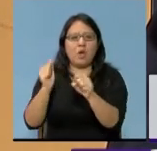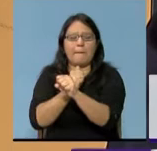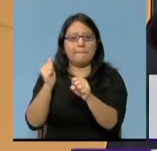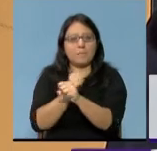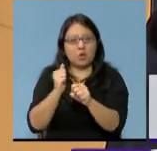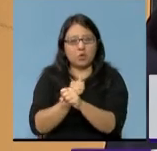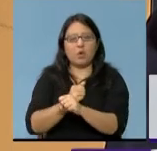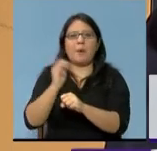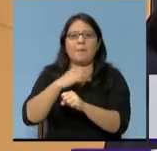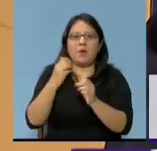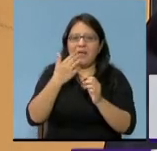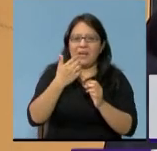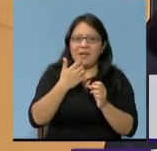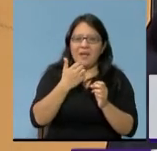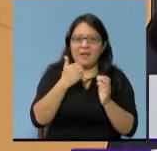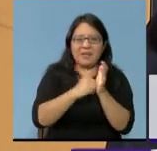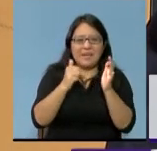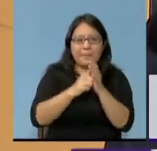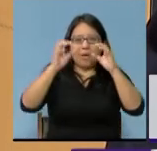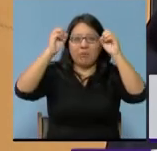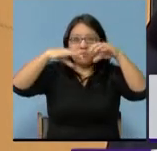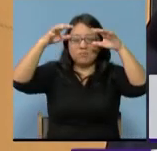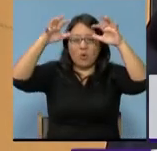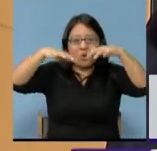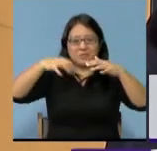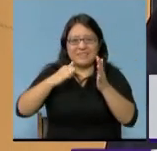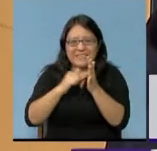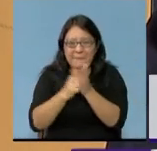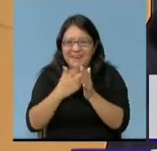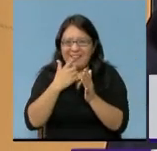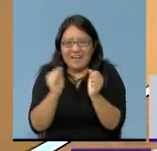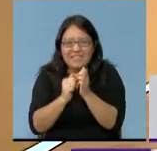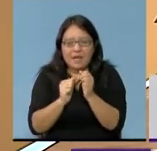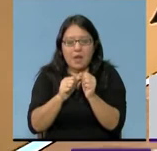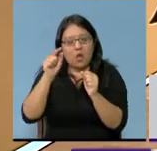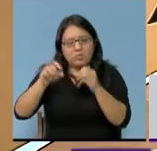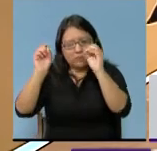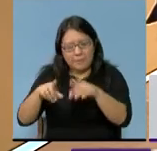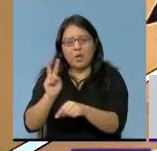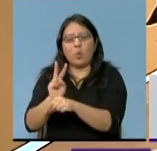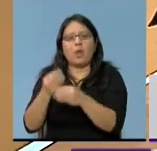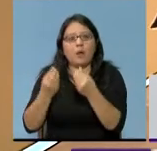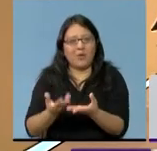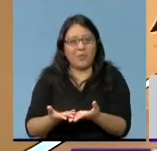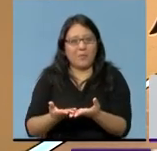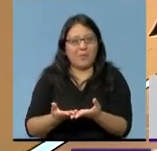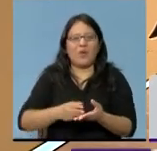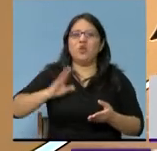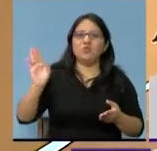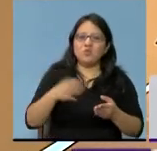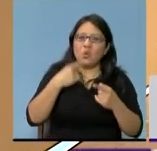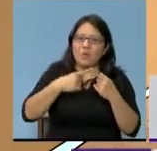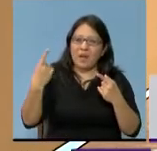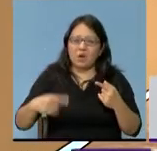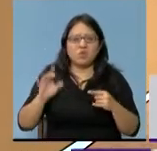programa por los granizados lo de los amarillamiento sabemos que la lucha es importantísima no sólo por lo que